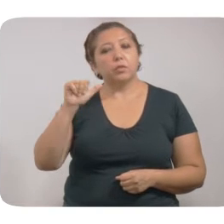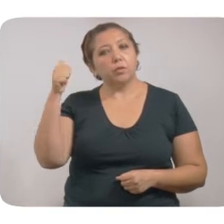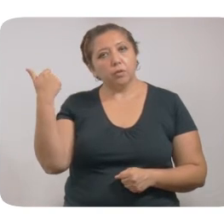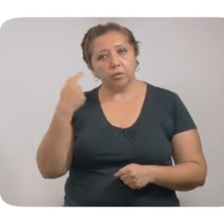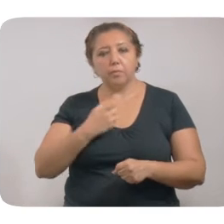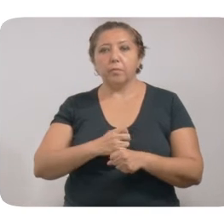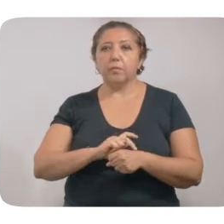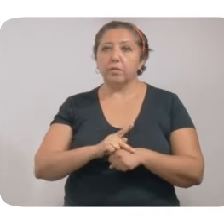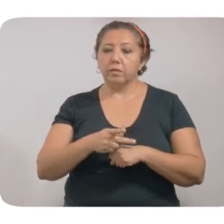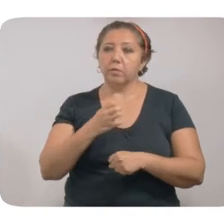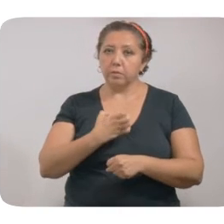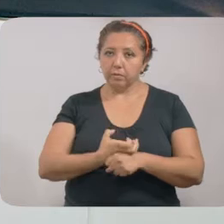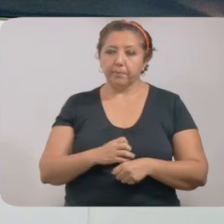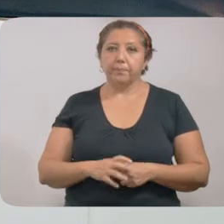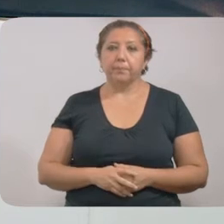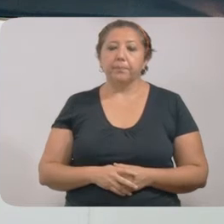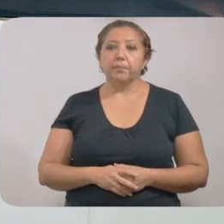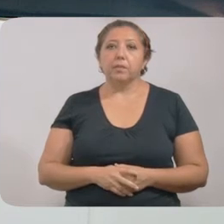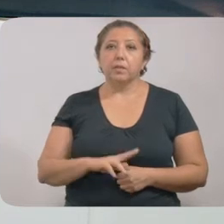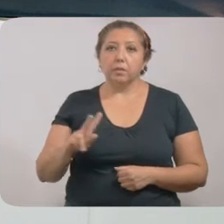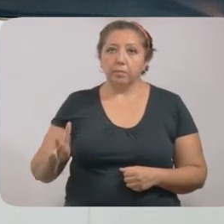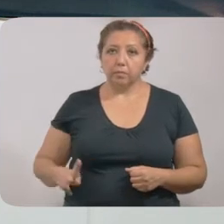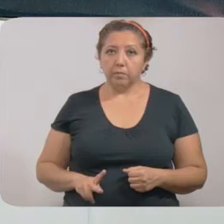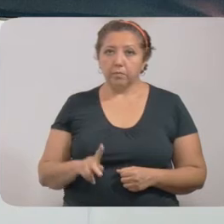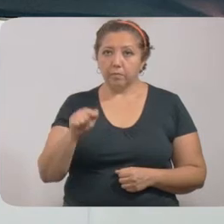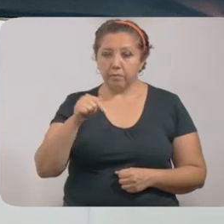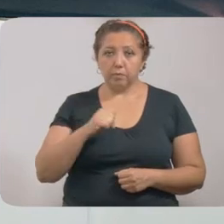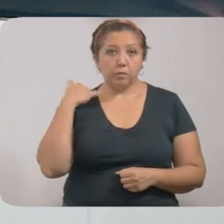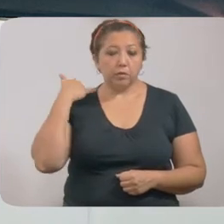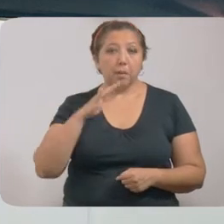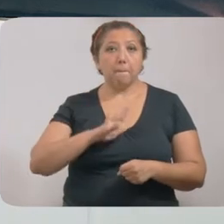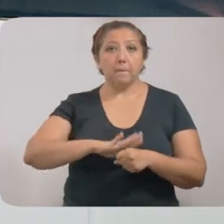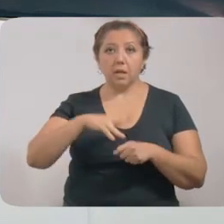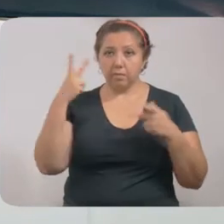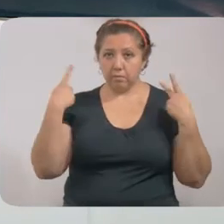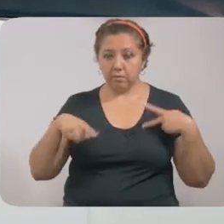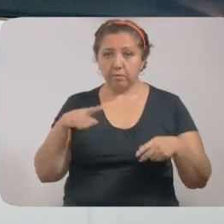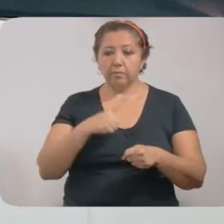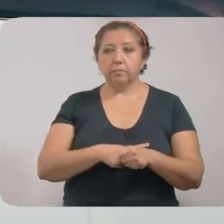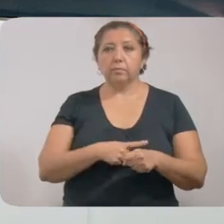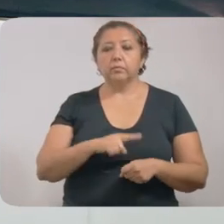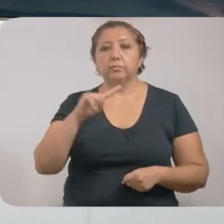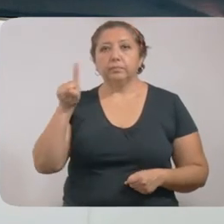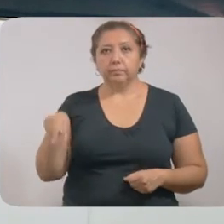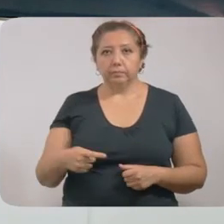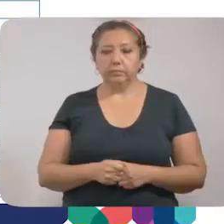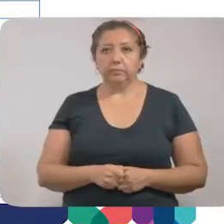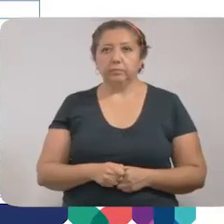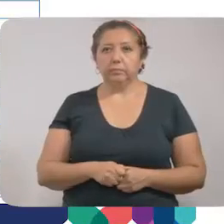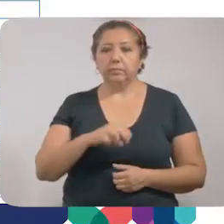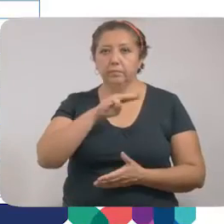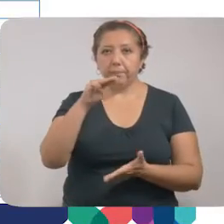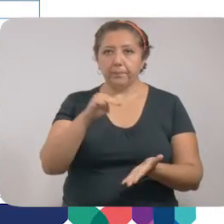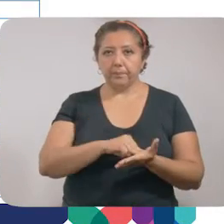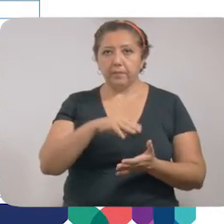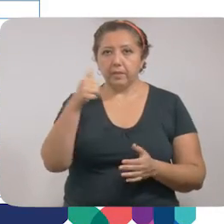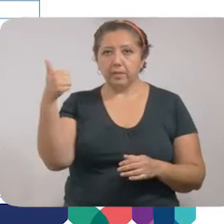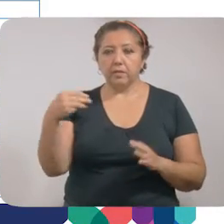de otro país u otro estado. Los municipios de Yucatán con mayor número de personas contagiadas son Mérida